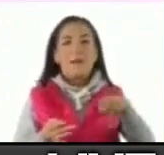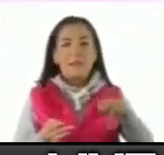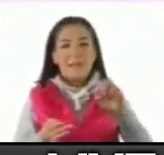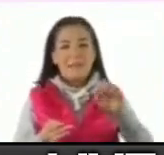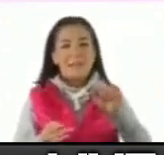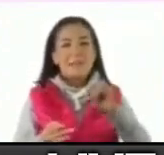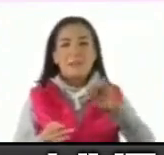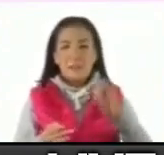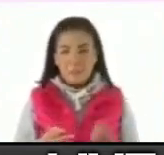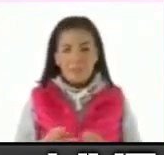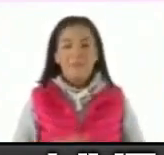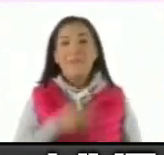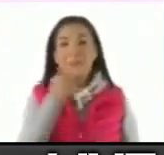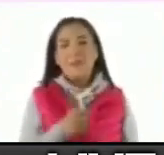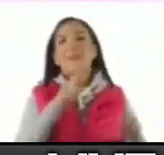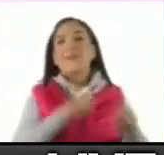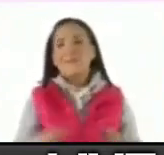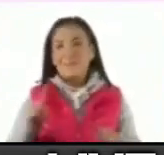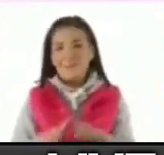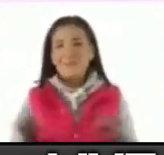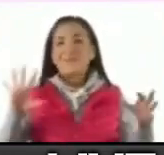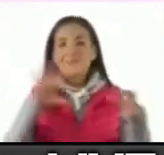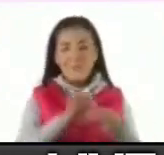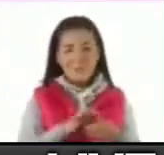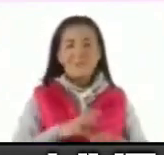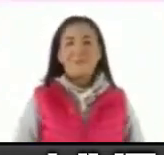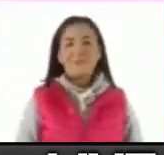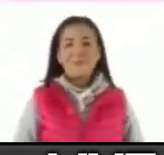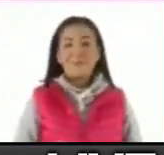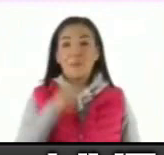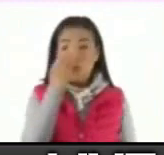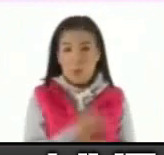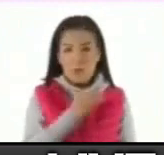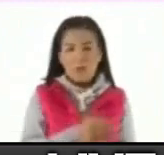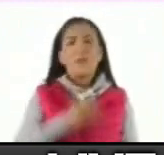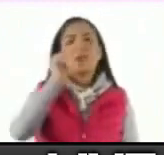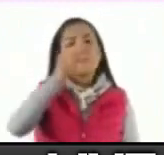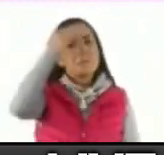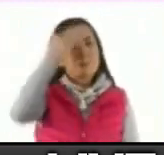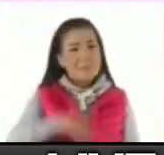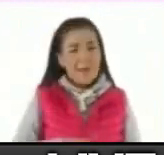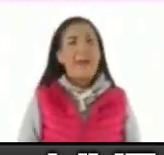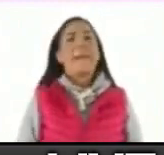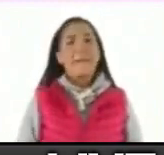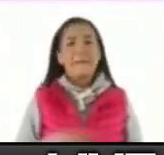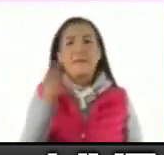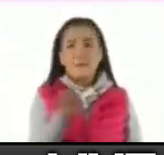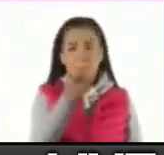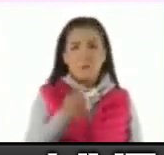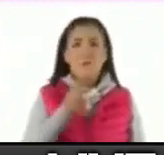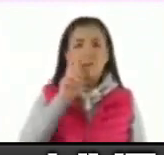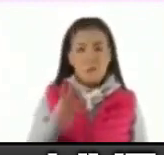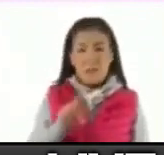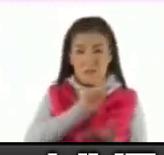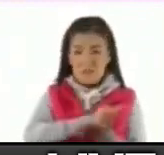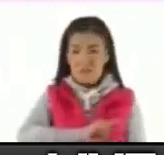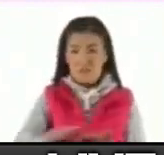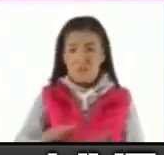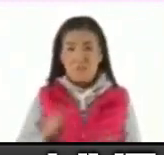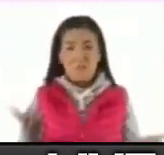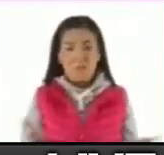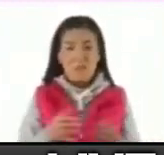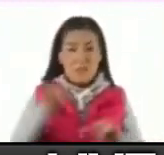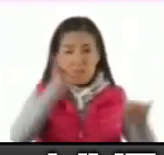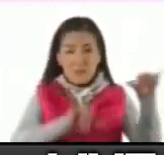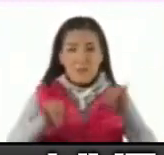ellos poseía un símbolo distinto. Con lo que sabemos hoy, ¿ustedes consideran que son sustancias puras?